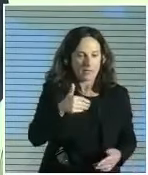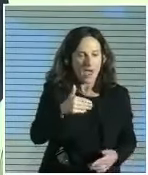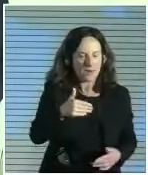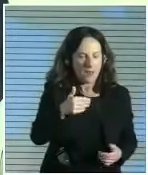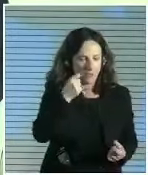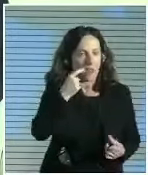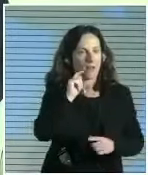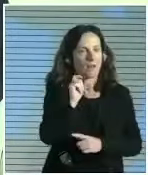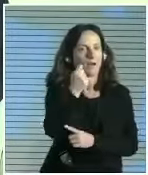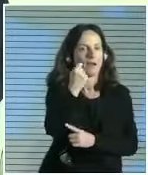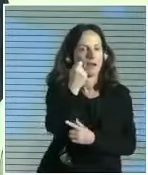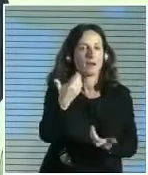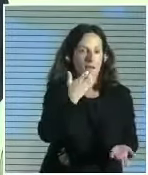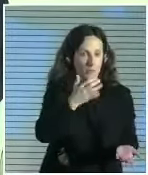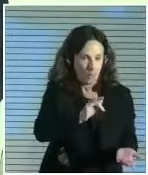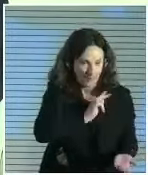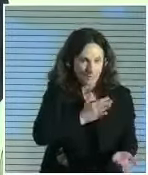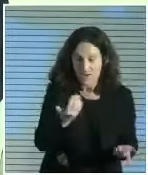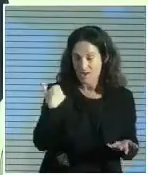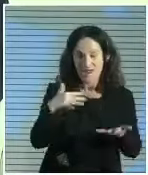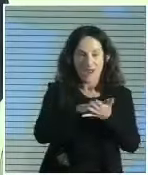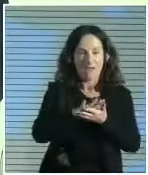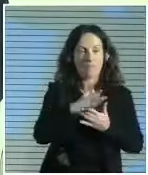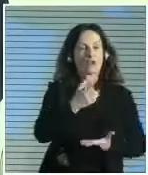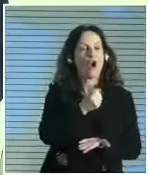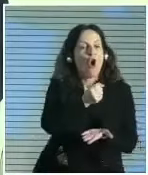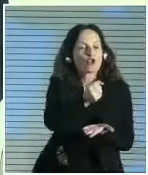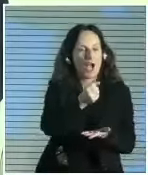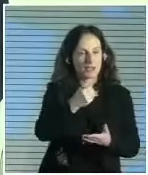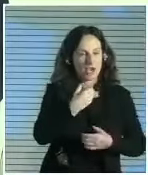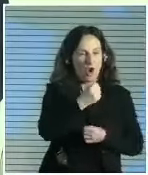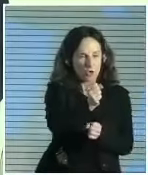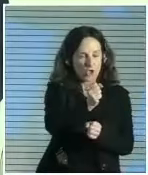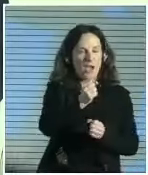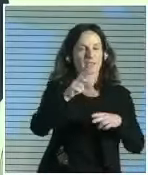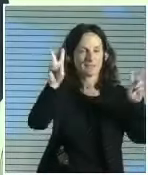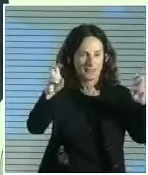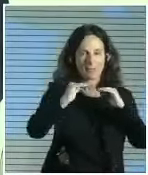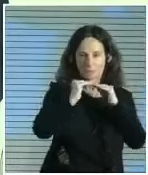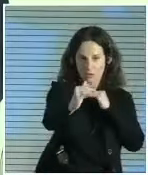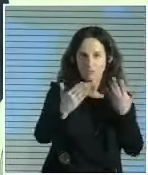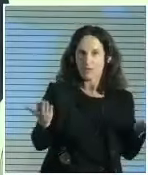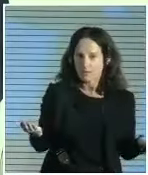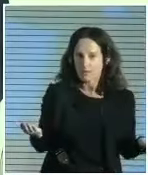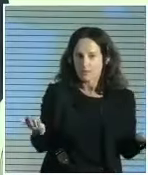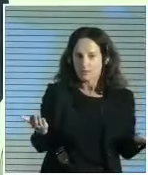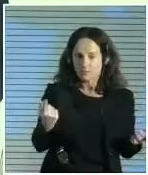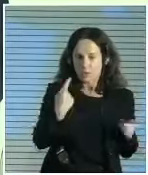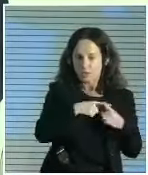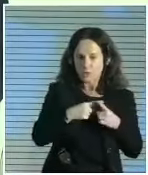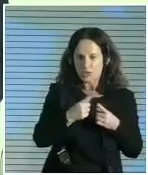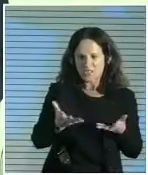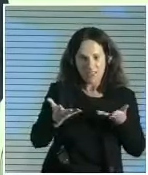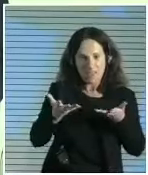acciones que le den, por eso decía lo de los premios, ayer hablábamos de los Oscars, de la sostenibilidad, de encontrar aquellas cositas que les